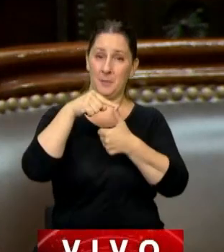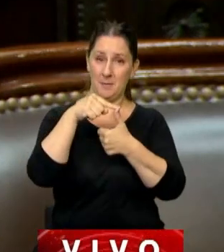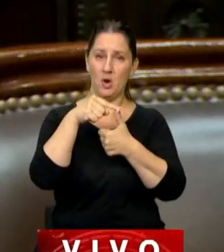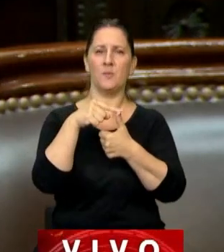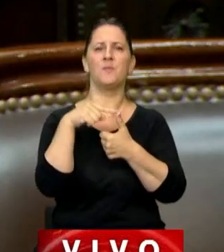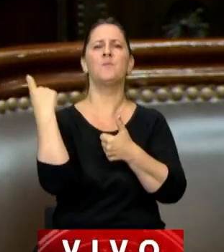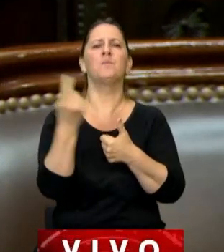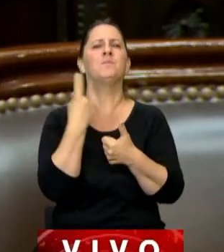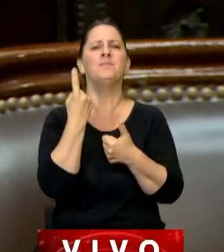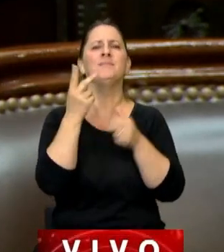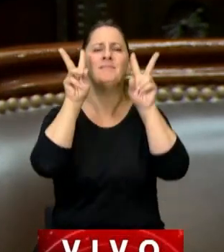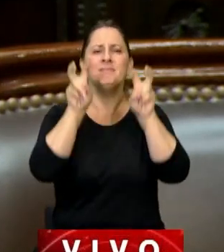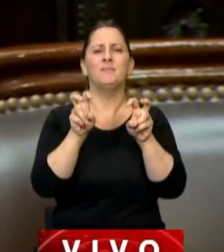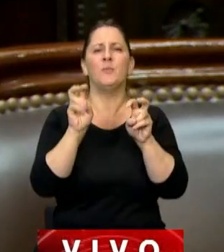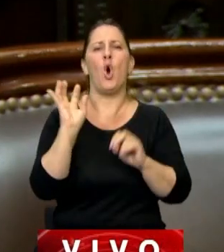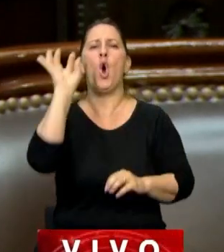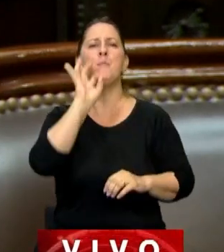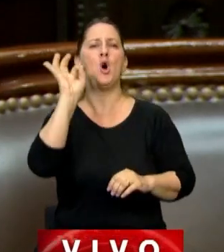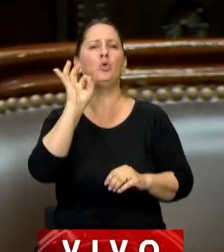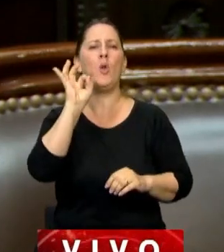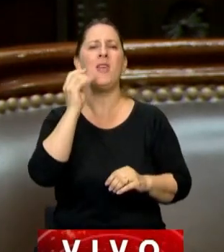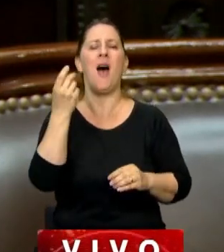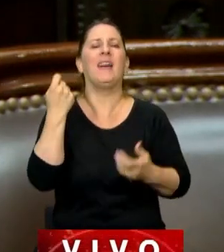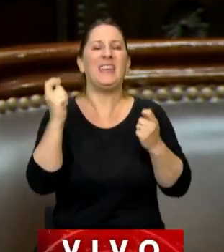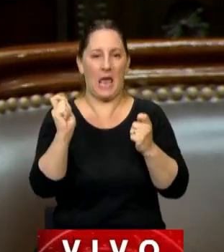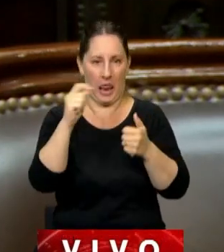¿a quiénes abarca esta oportunidad, ¿no?